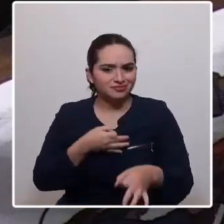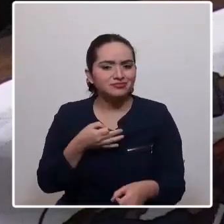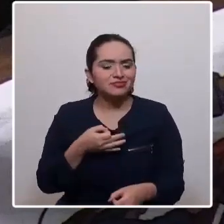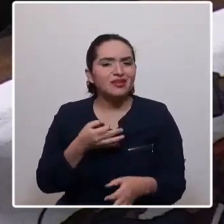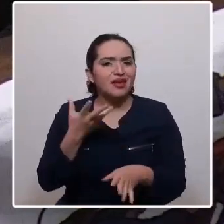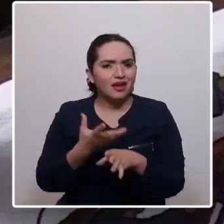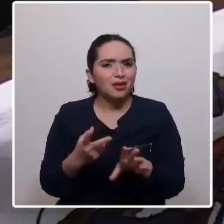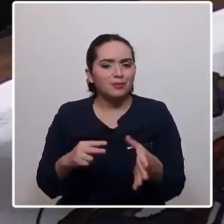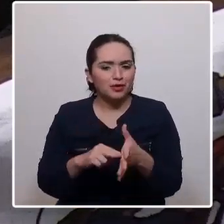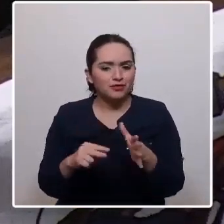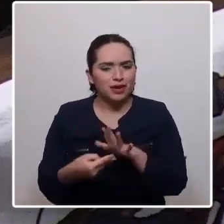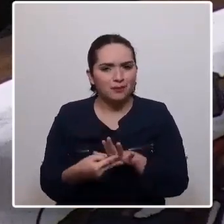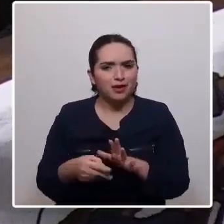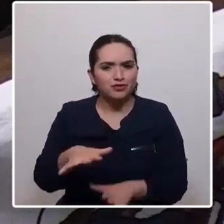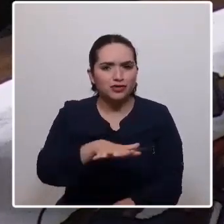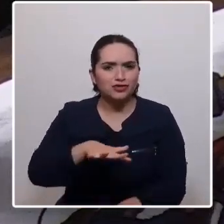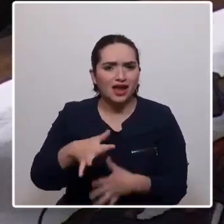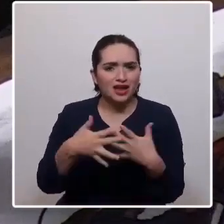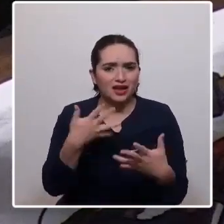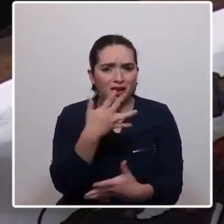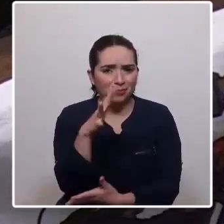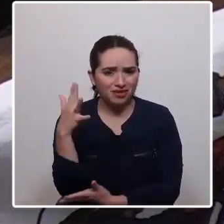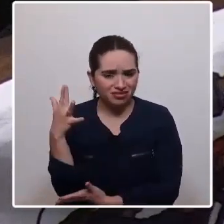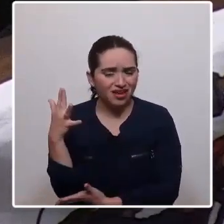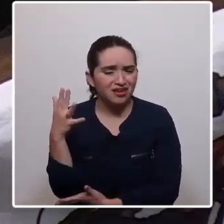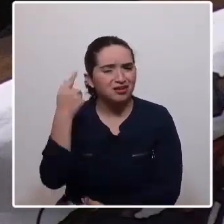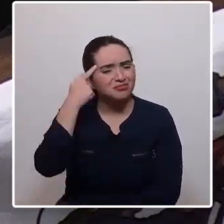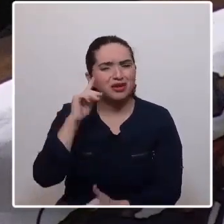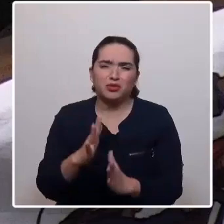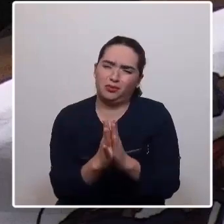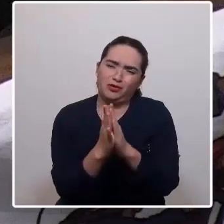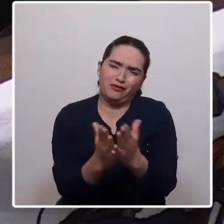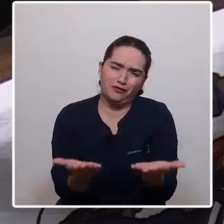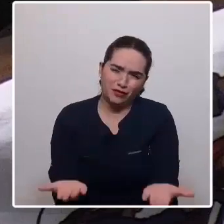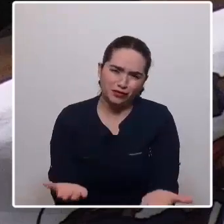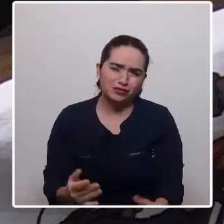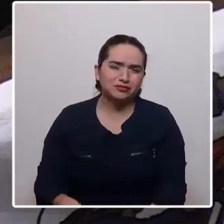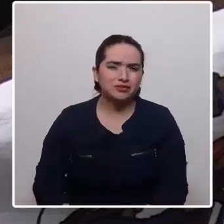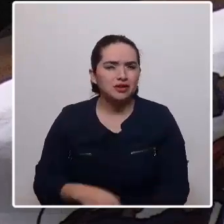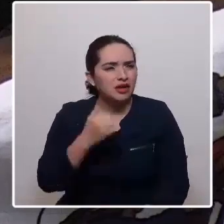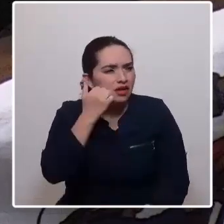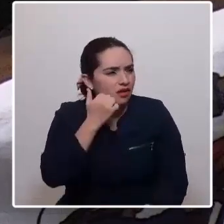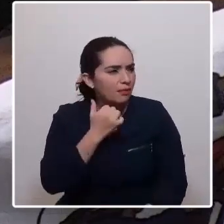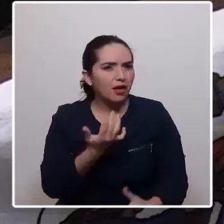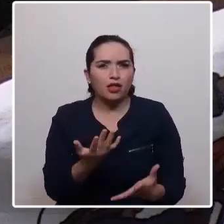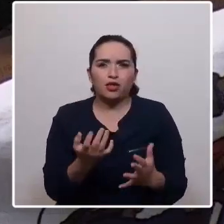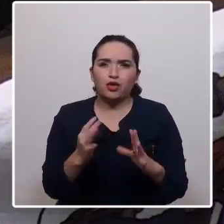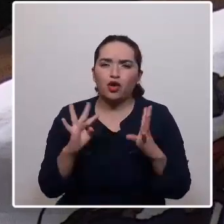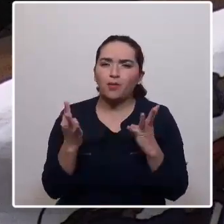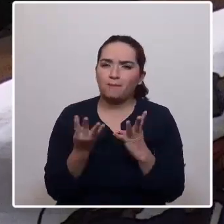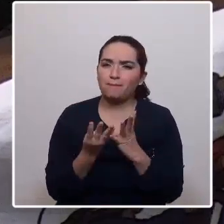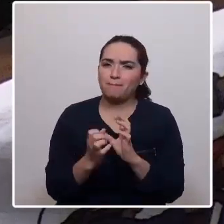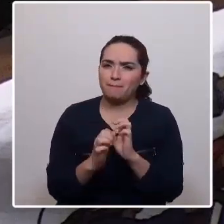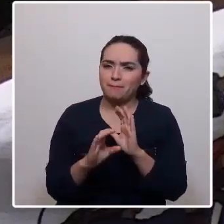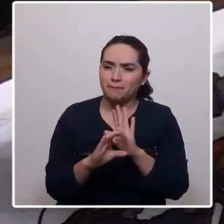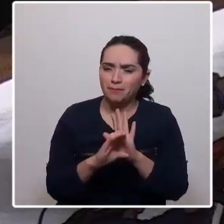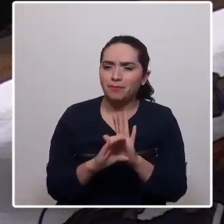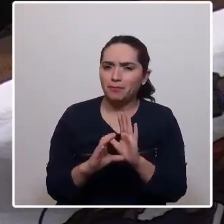problemas socioambientales. Pero por favor, estimadas y estimados compañeros convencionales de la Comisión